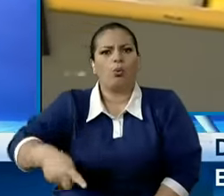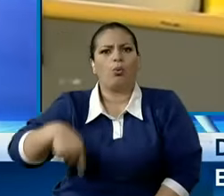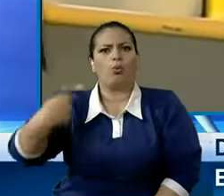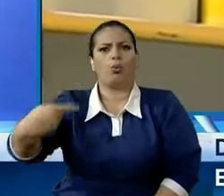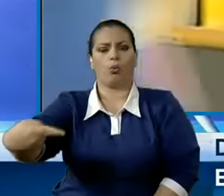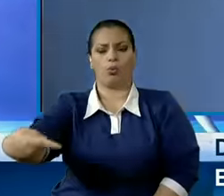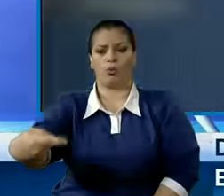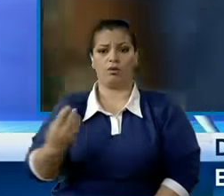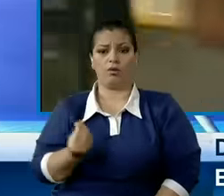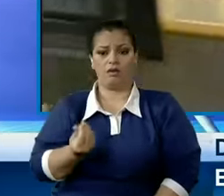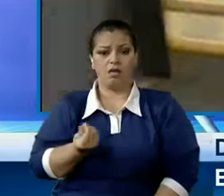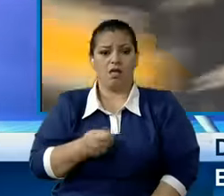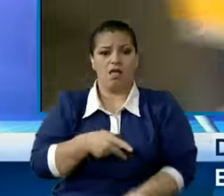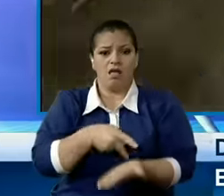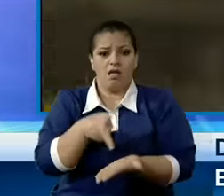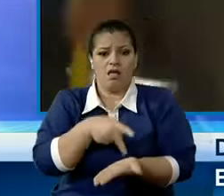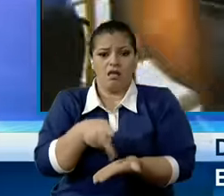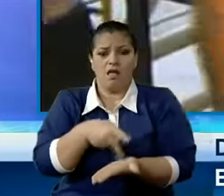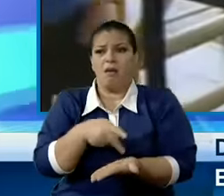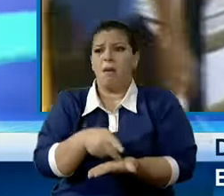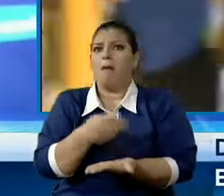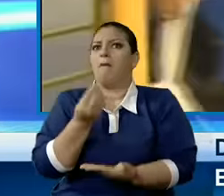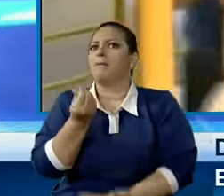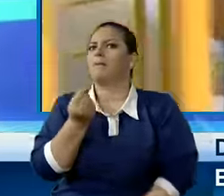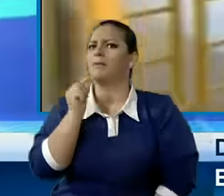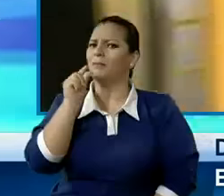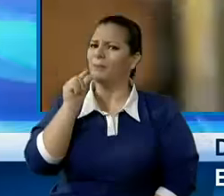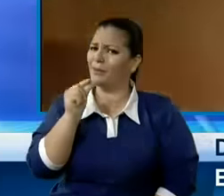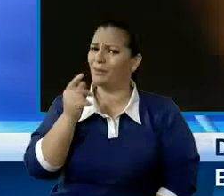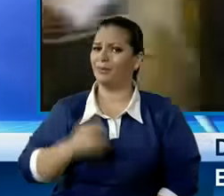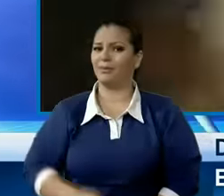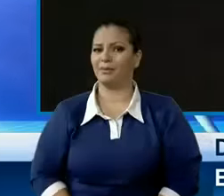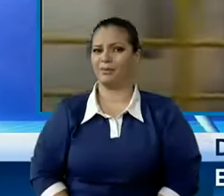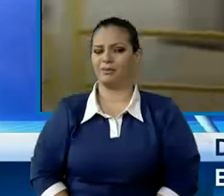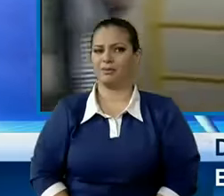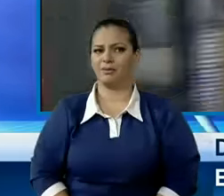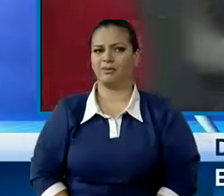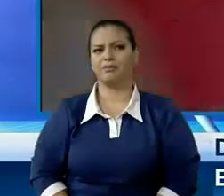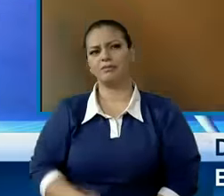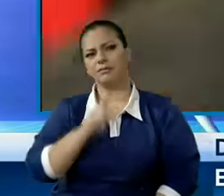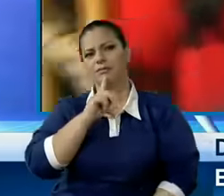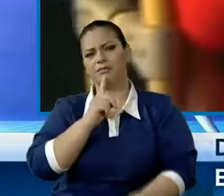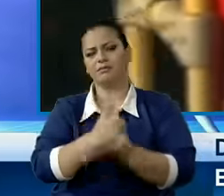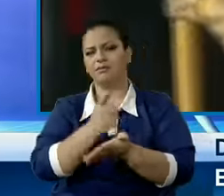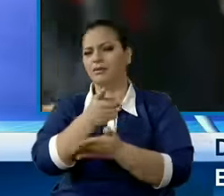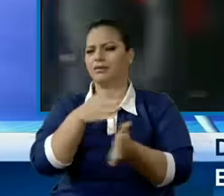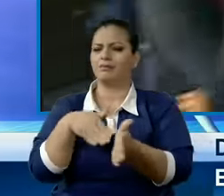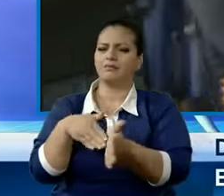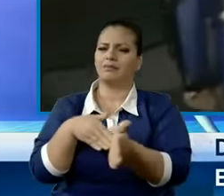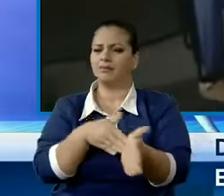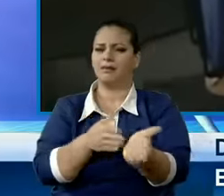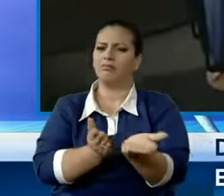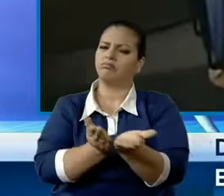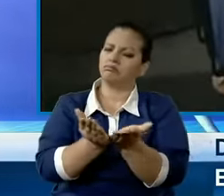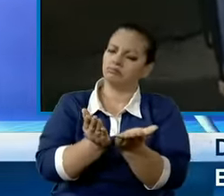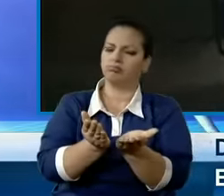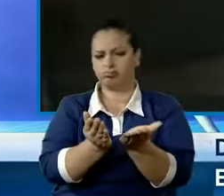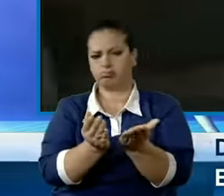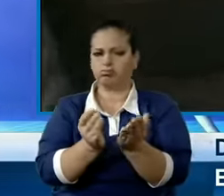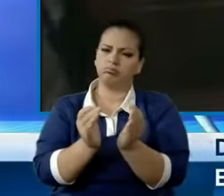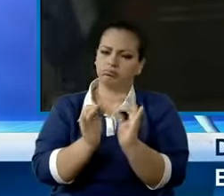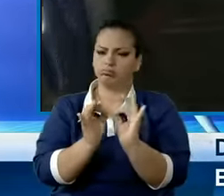refería también el señor, claro, que es la economía familiar. No pasa tanto por el servicio, digo, ajá, pasa más bien por la economía familiar. Muy cierto. Es